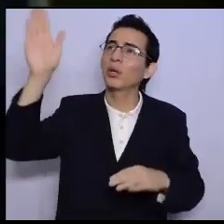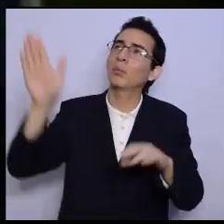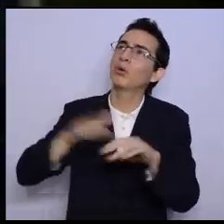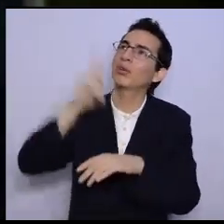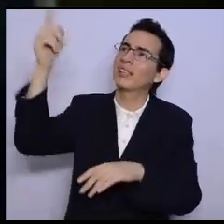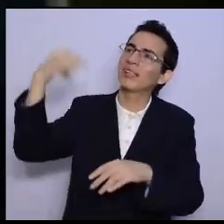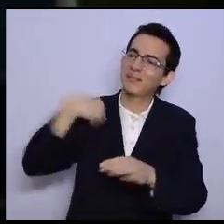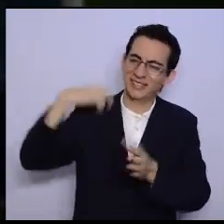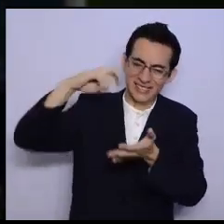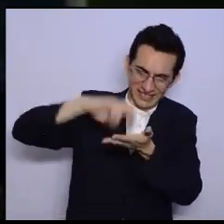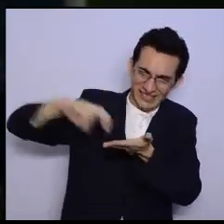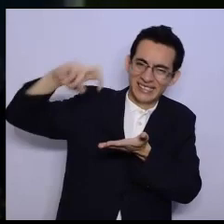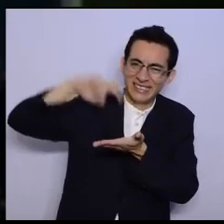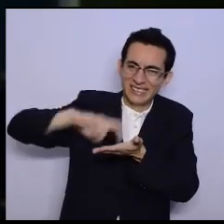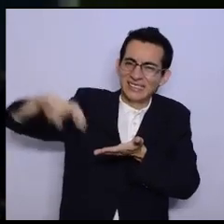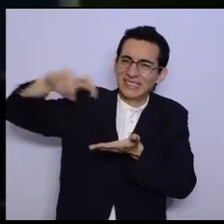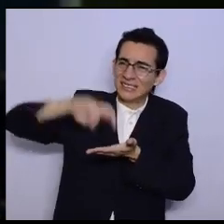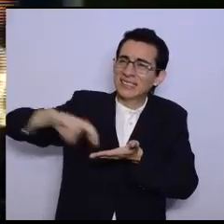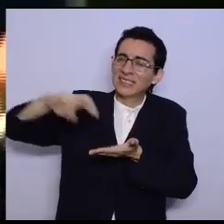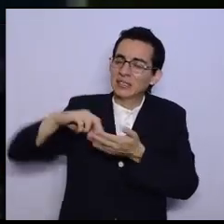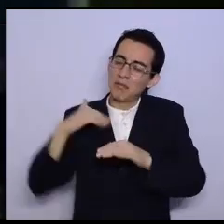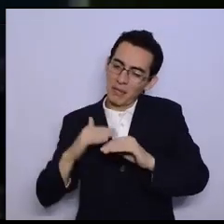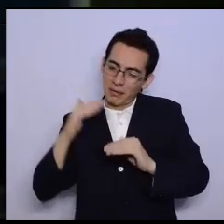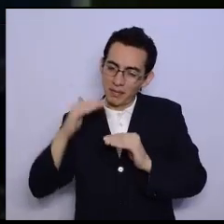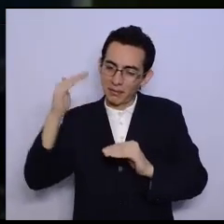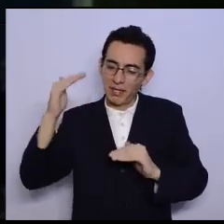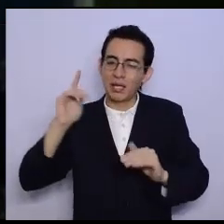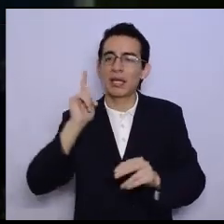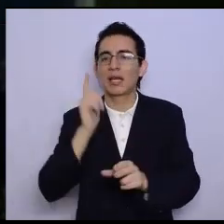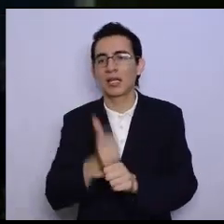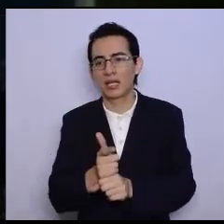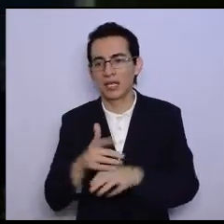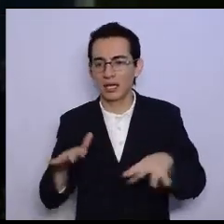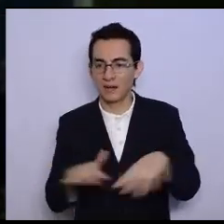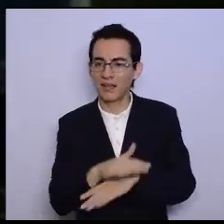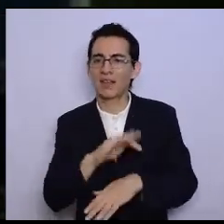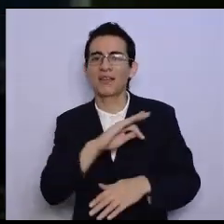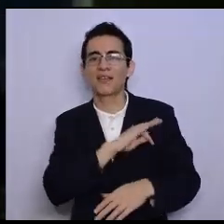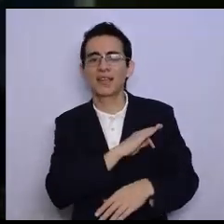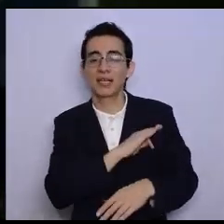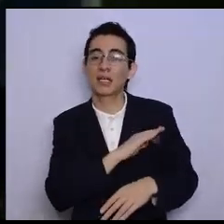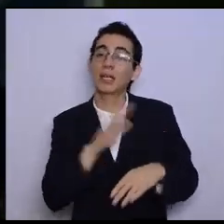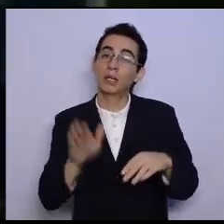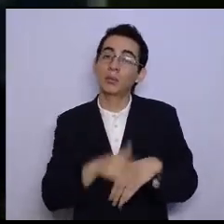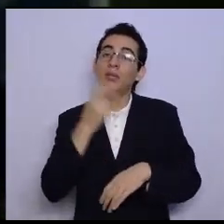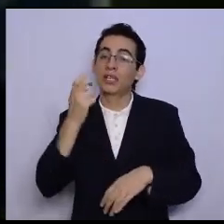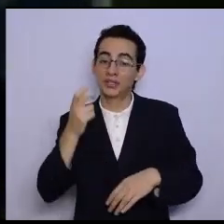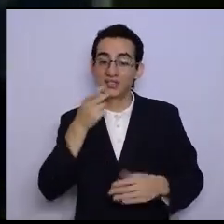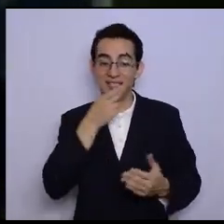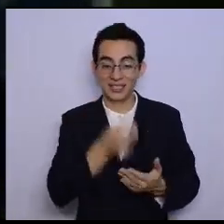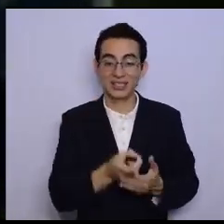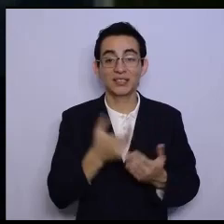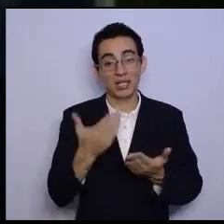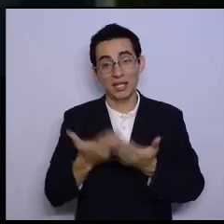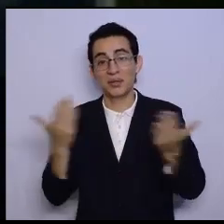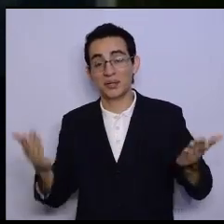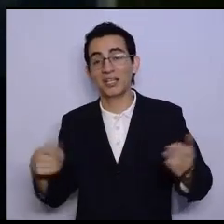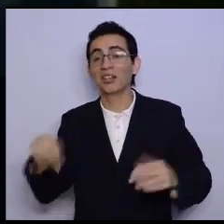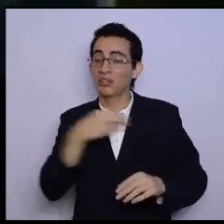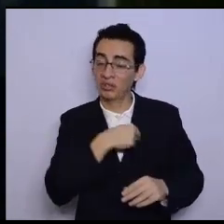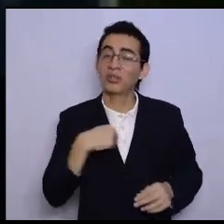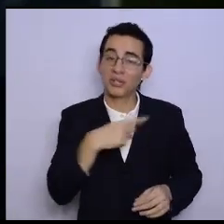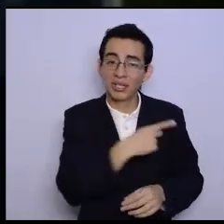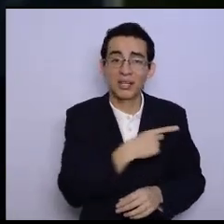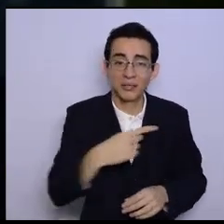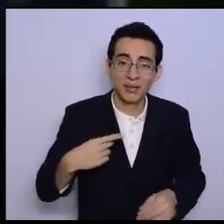El asunto es que tenemos, en el versículo anterior dijo: tengáis que ser afligidos. en